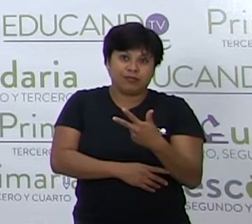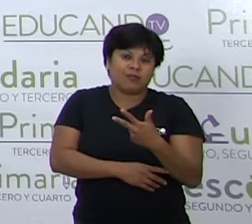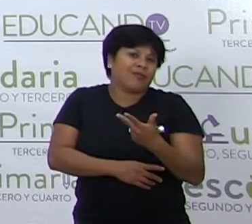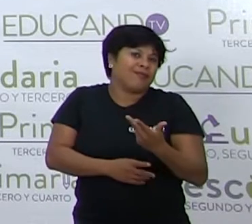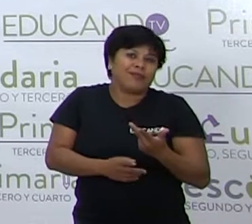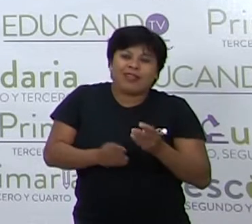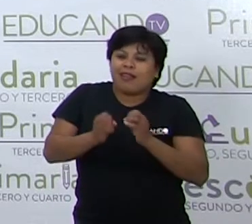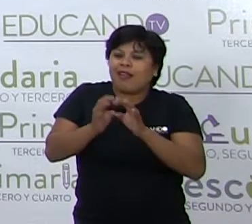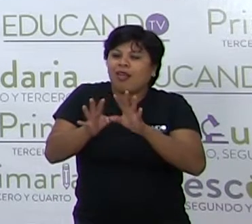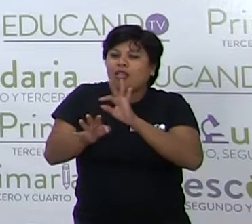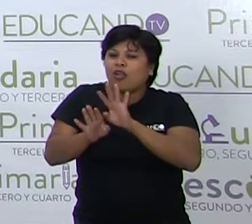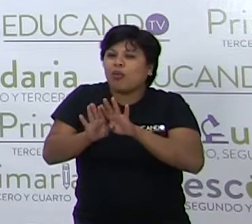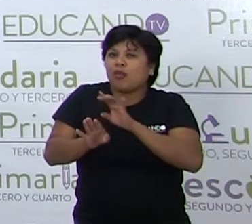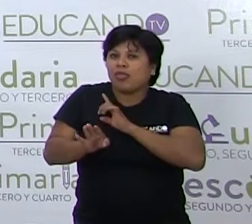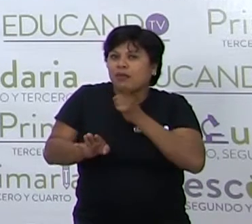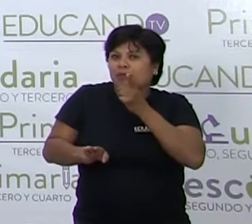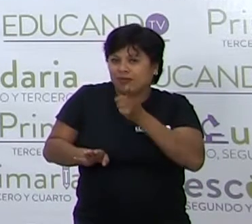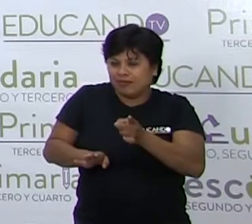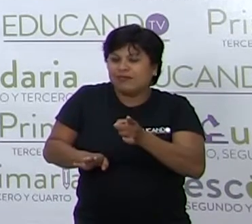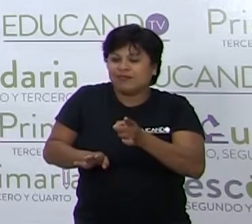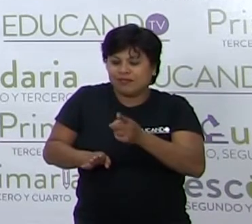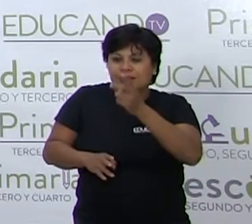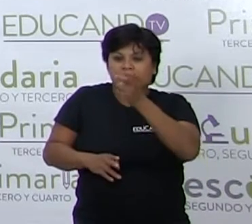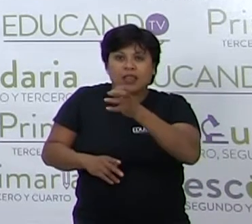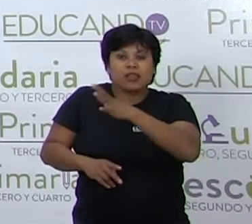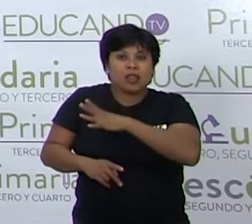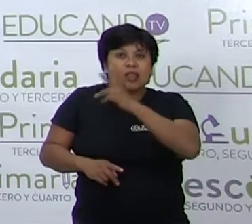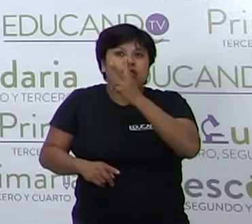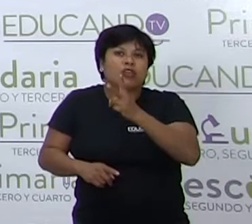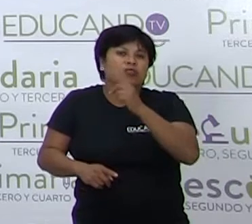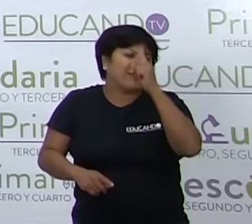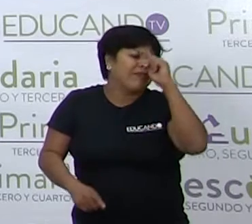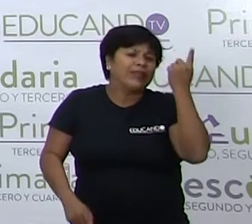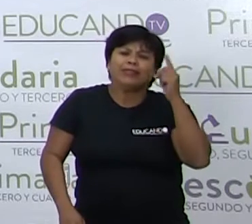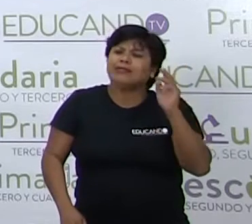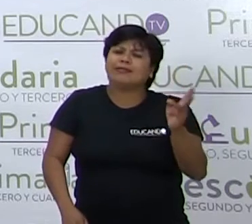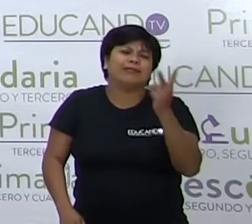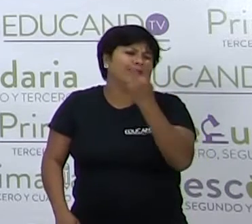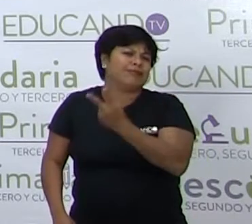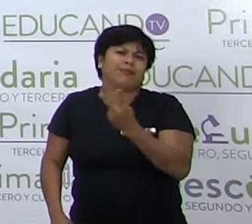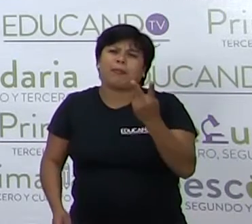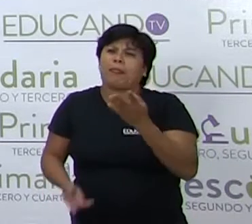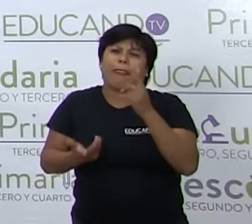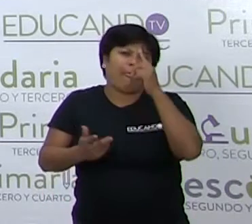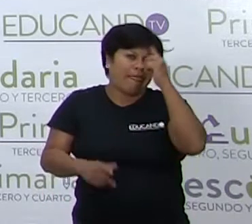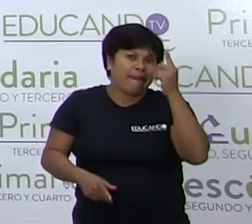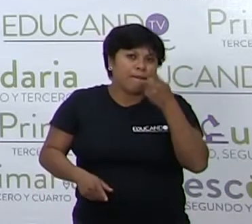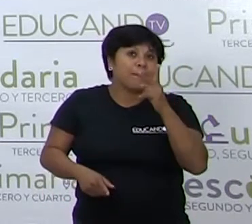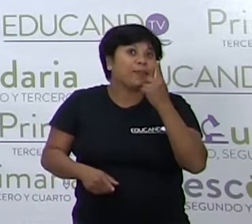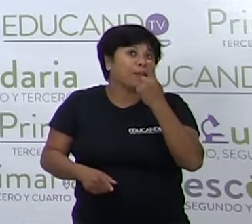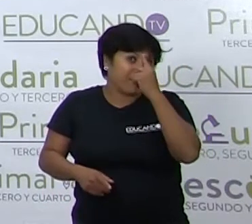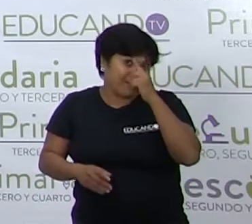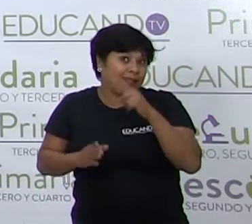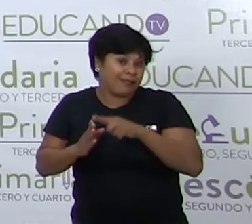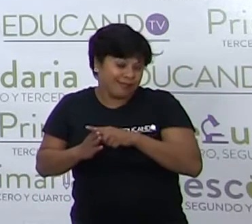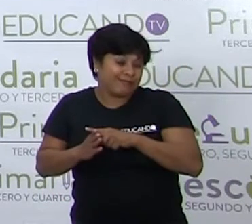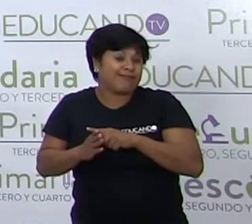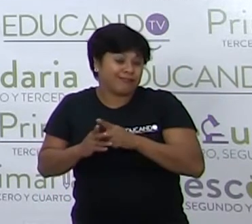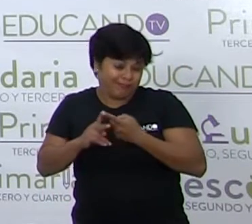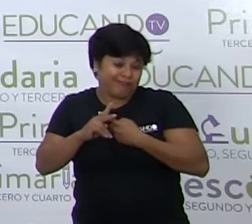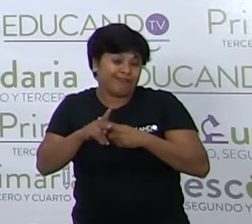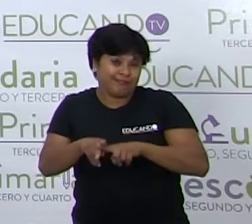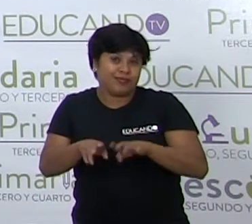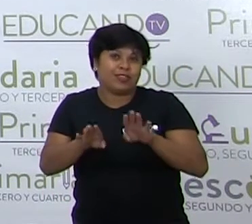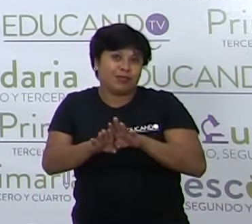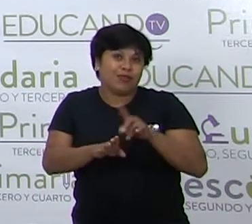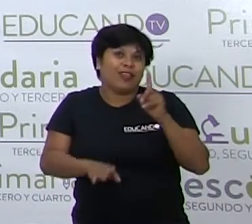lógica, ¿verdad? Bueno, estos dos están demasiado fáciles para ti. Pero ¿qué crees? Se va a empezar a complicar un poquito la